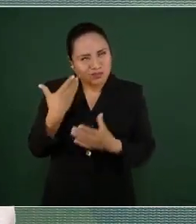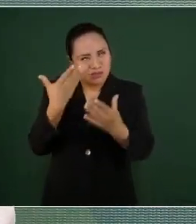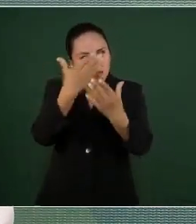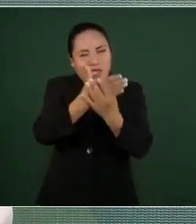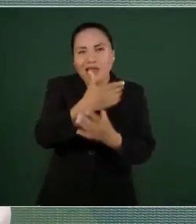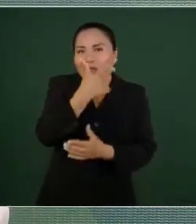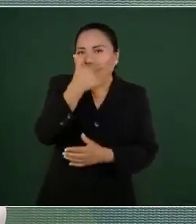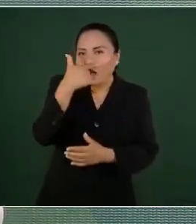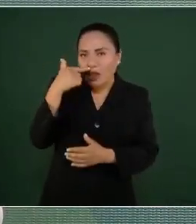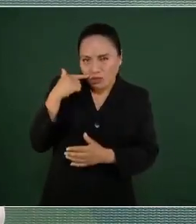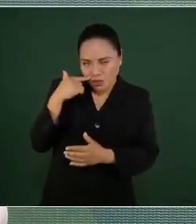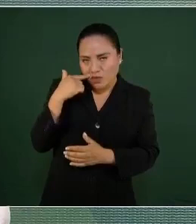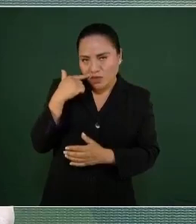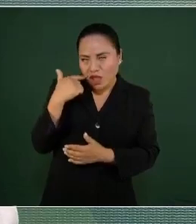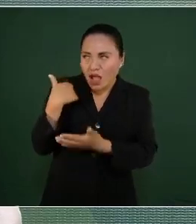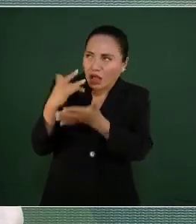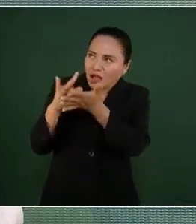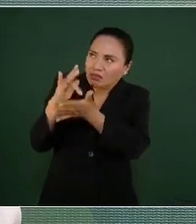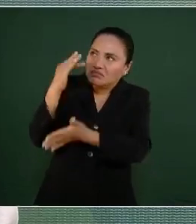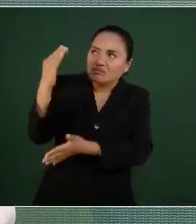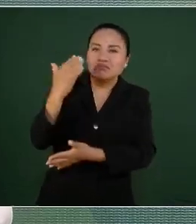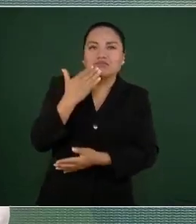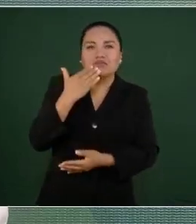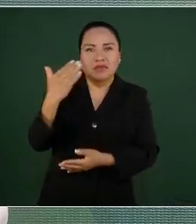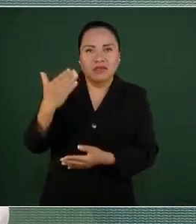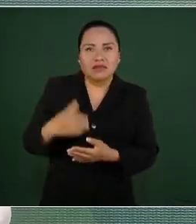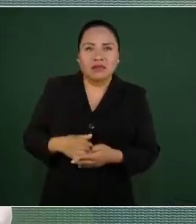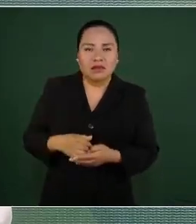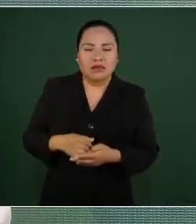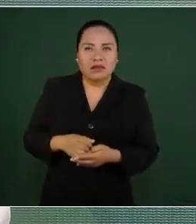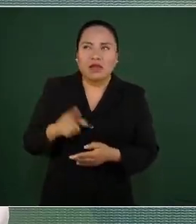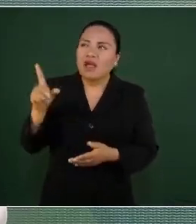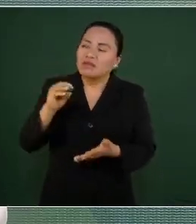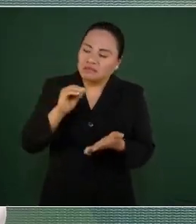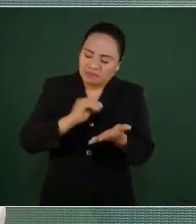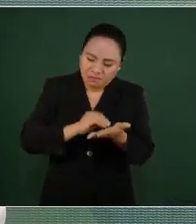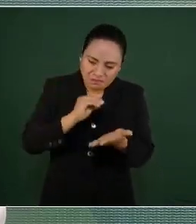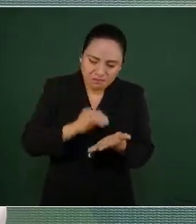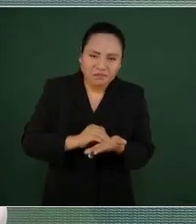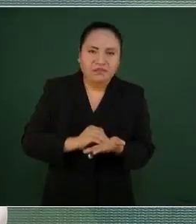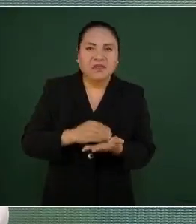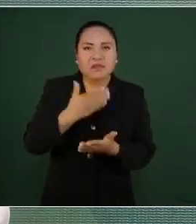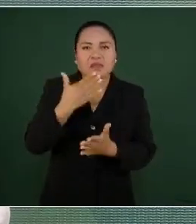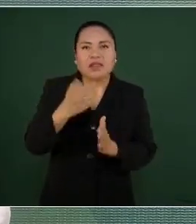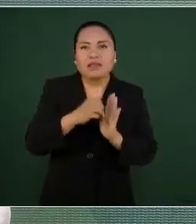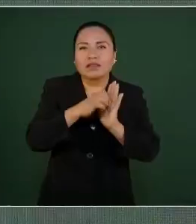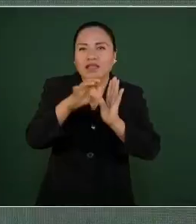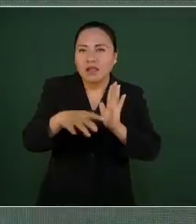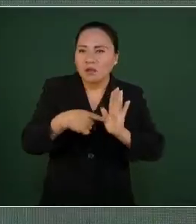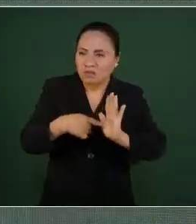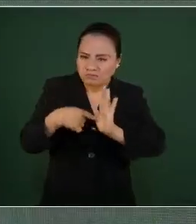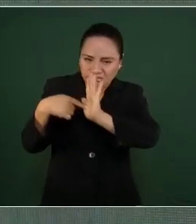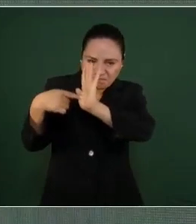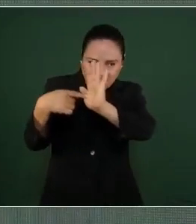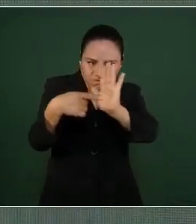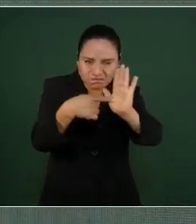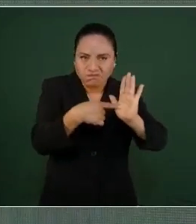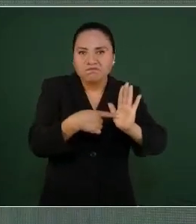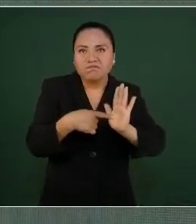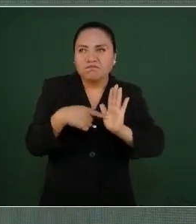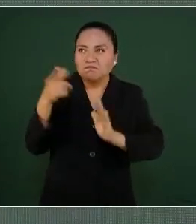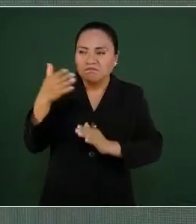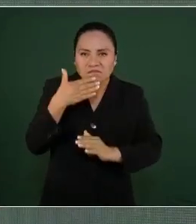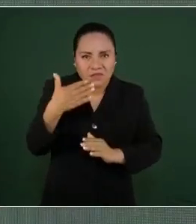Agradecerle porque él todavía gobierna con su ejemplo,